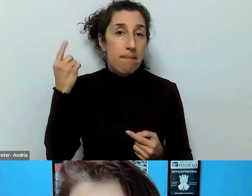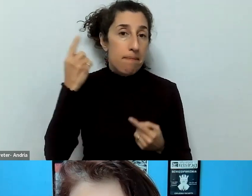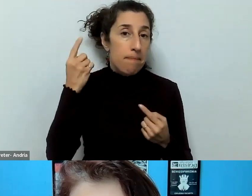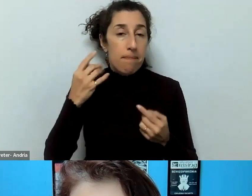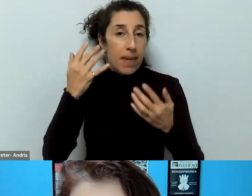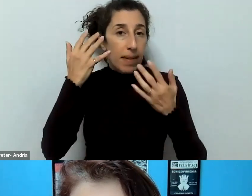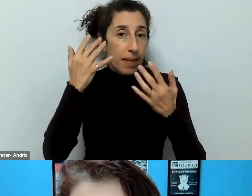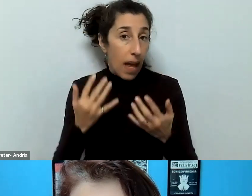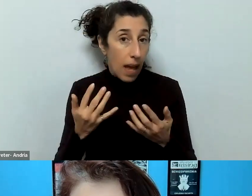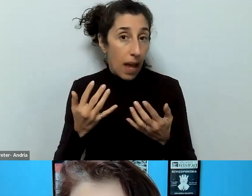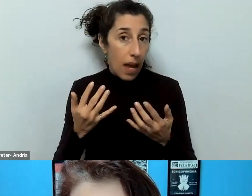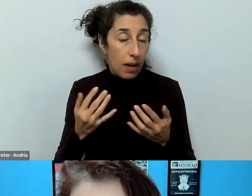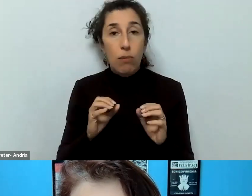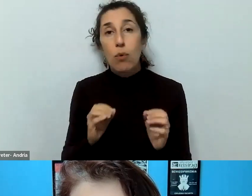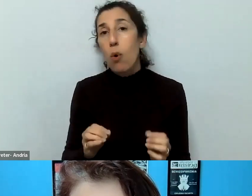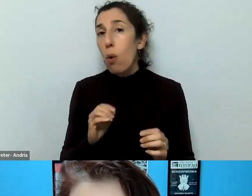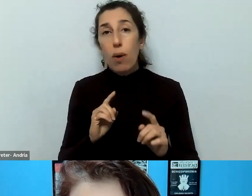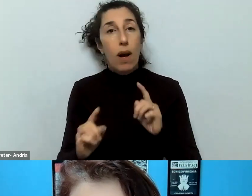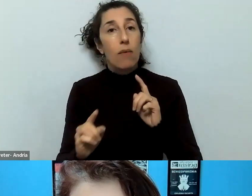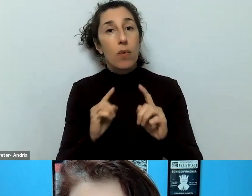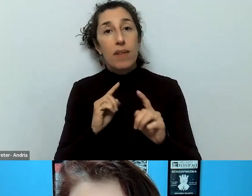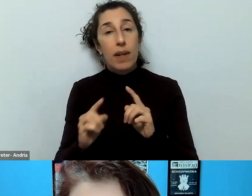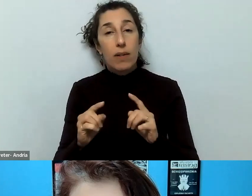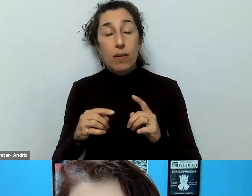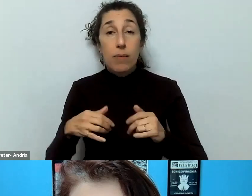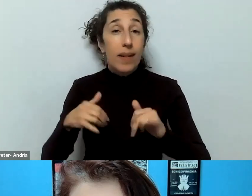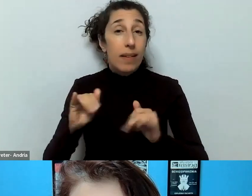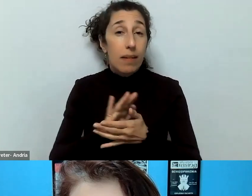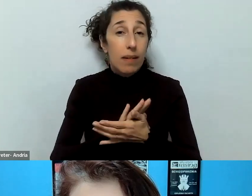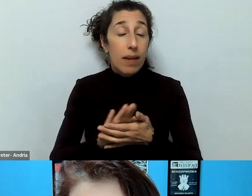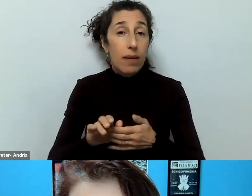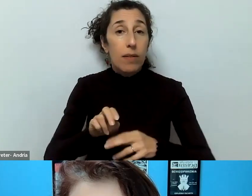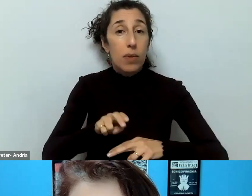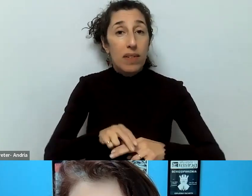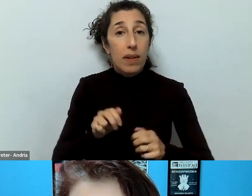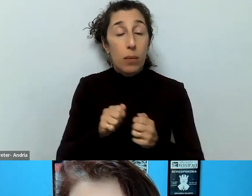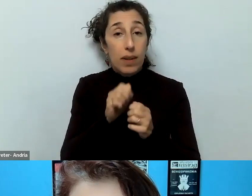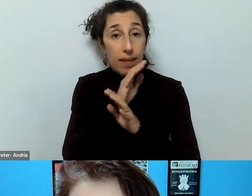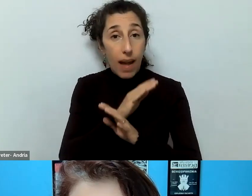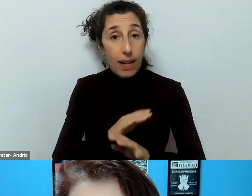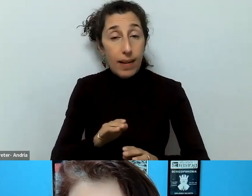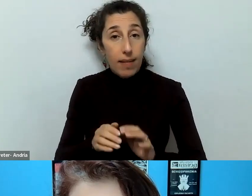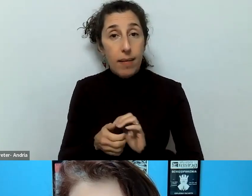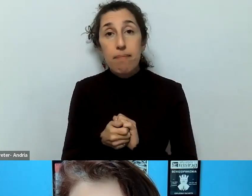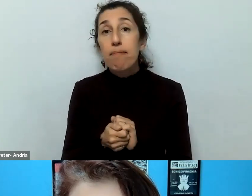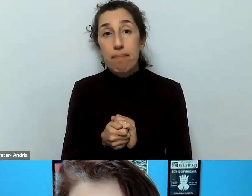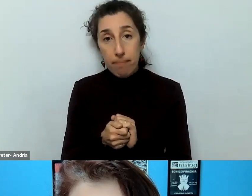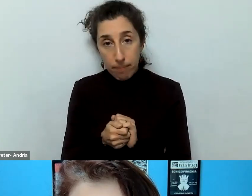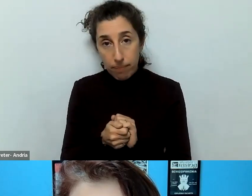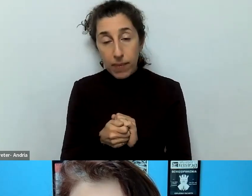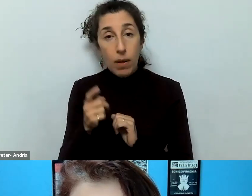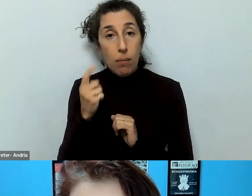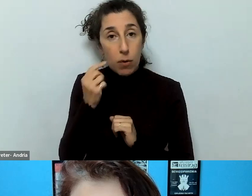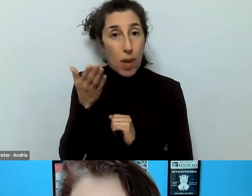es bueno sentirte en silencio Y este modelo puede incluir